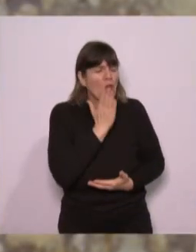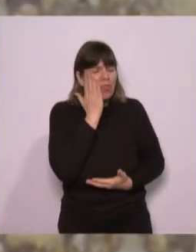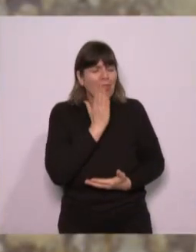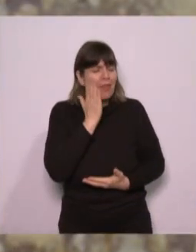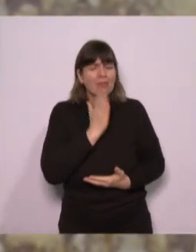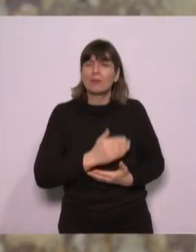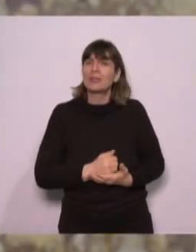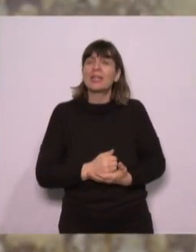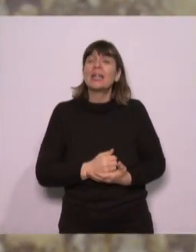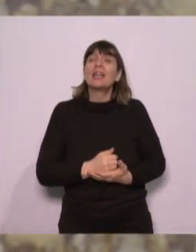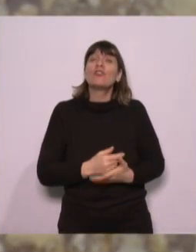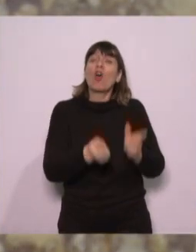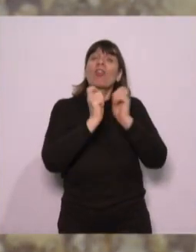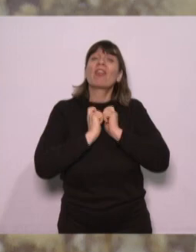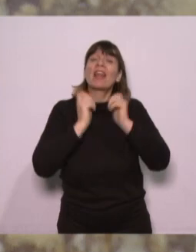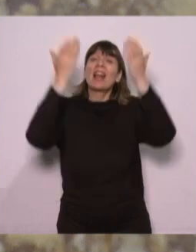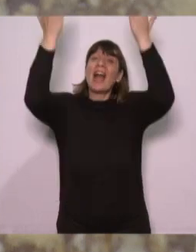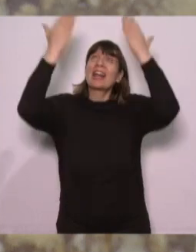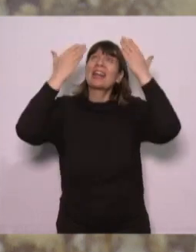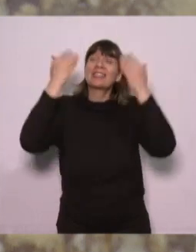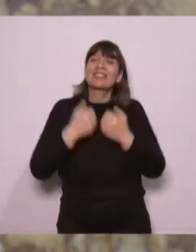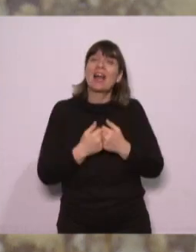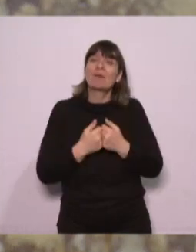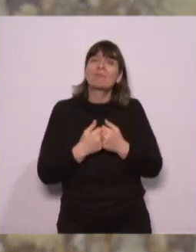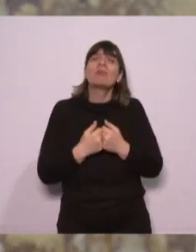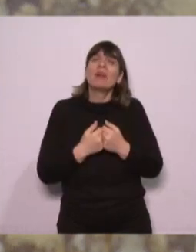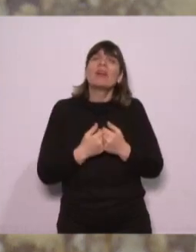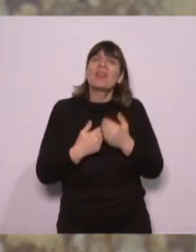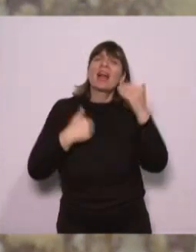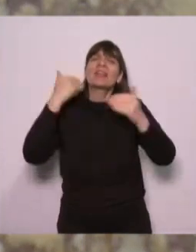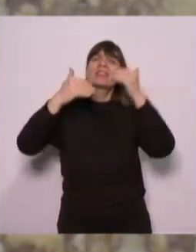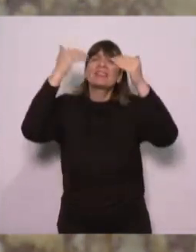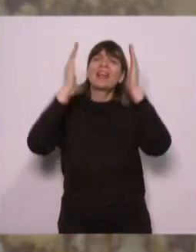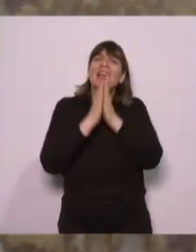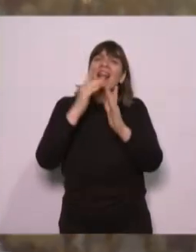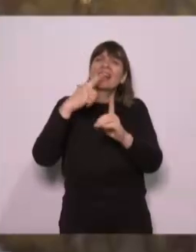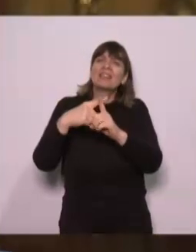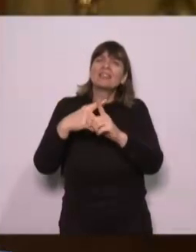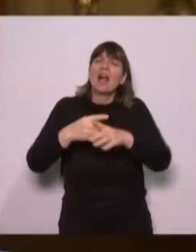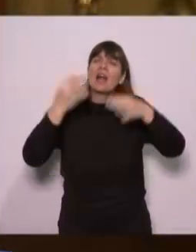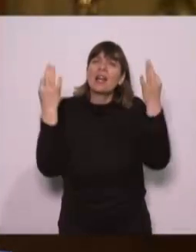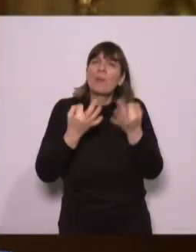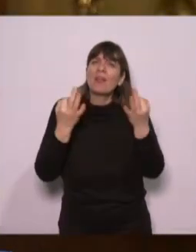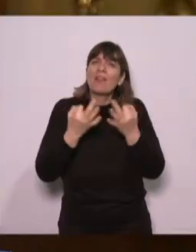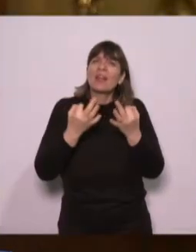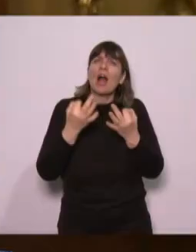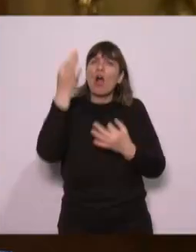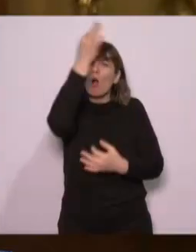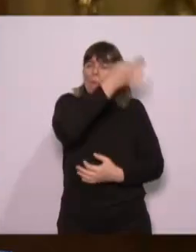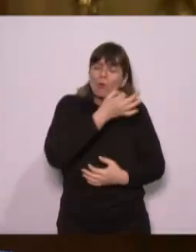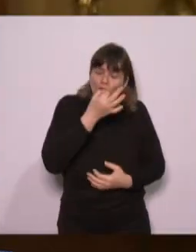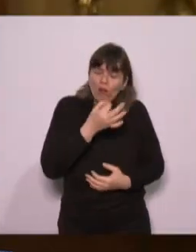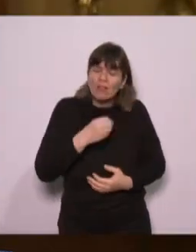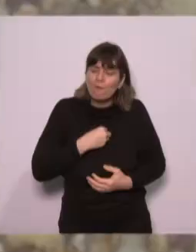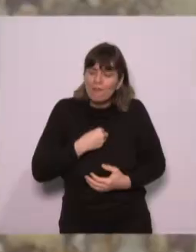evangélica, nos conceda la gracia de acrecentar en la Iglesia la verdadera comunión de